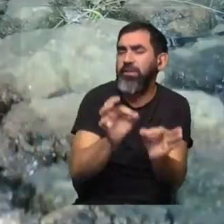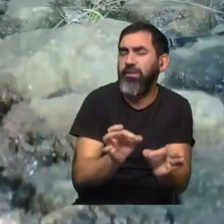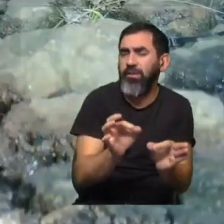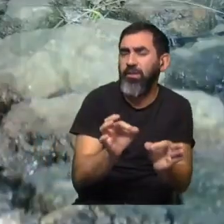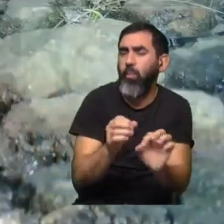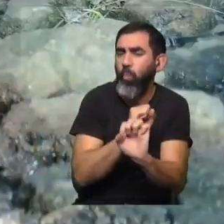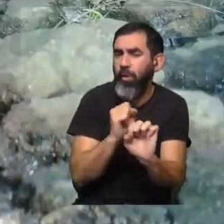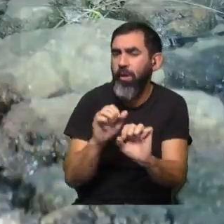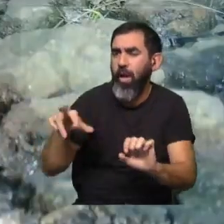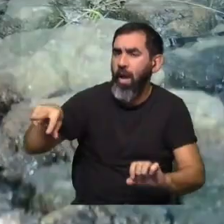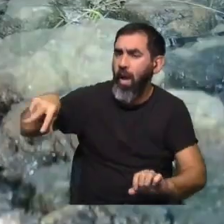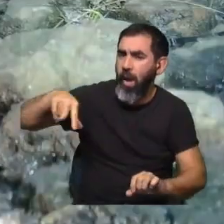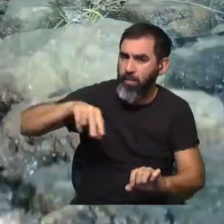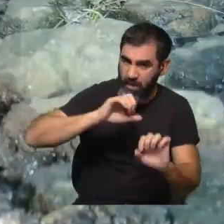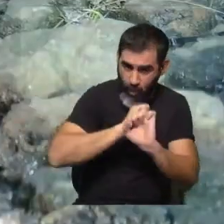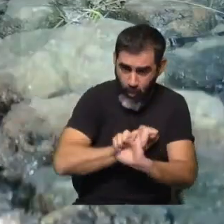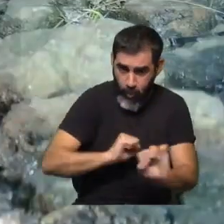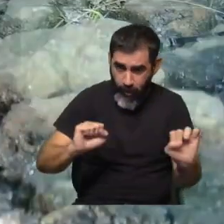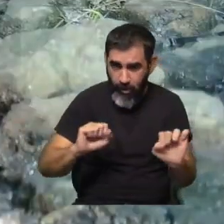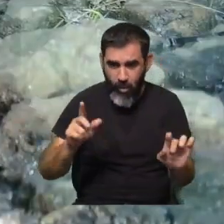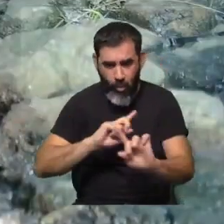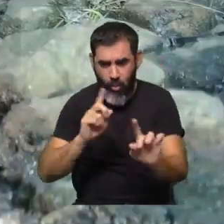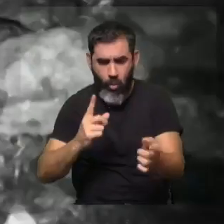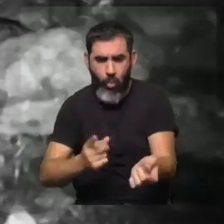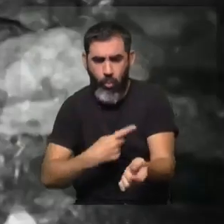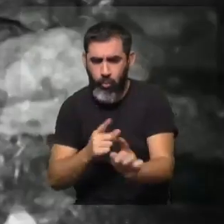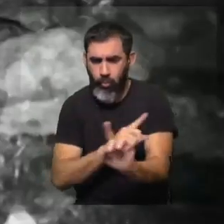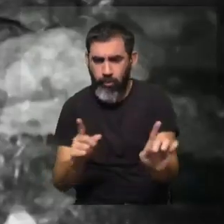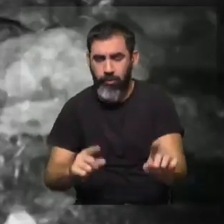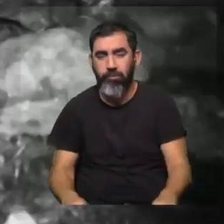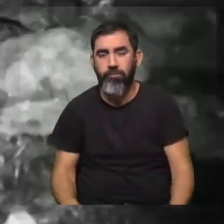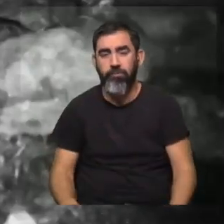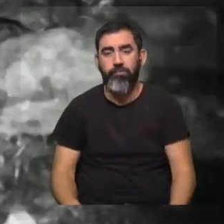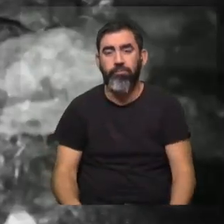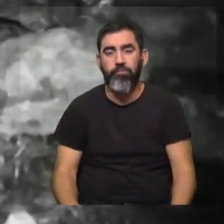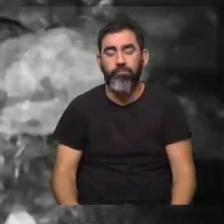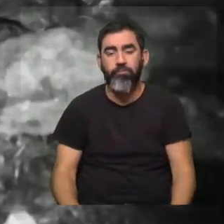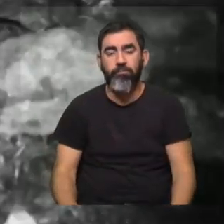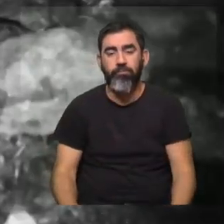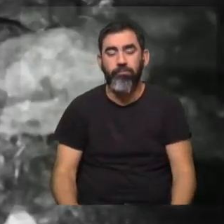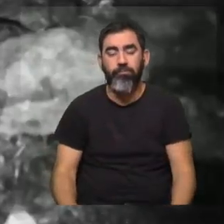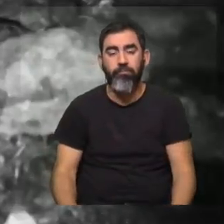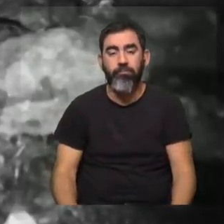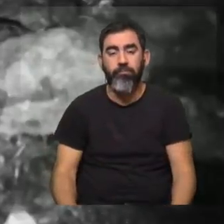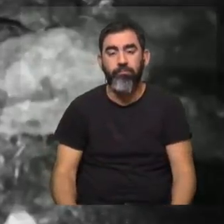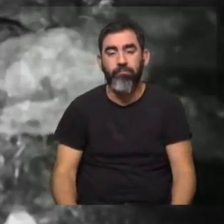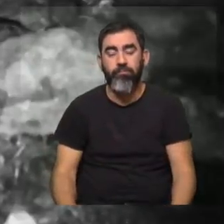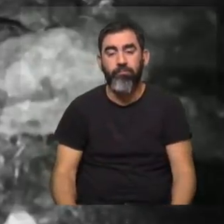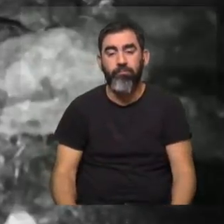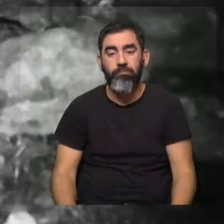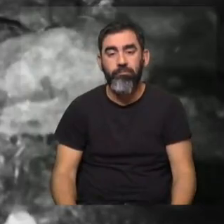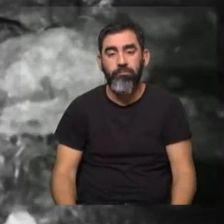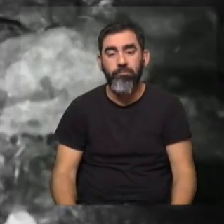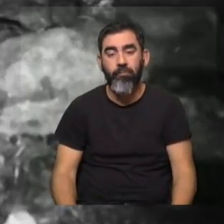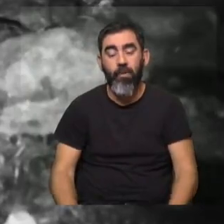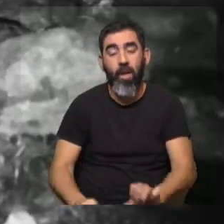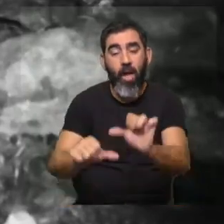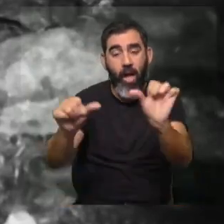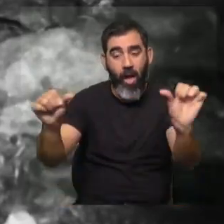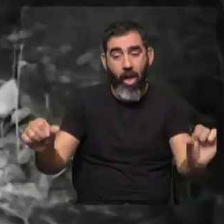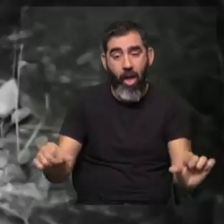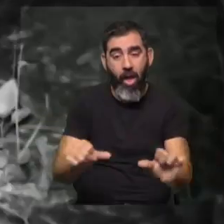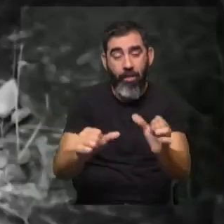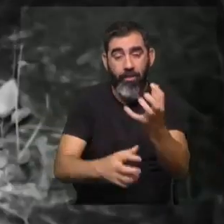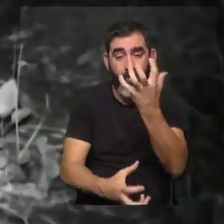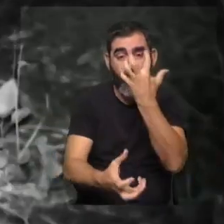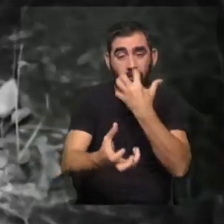de otra parte de Uruguay y llegaba hasta ahí o no? ¿O son de territorios cortos? Bueno, el área de actividad y la dispersión de los